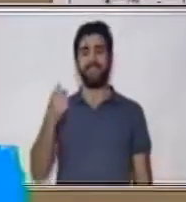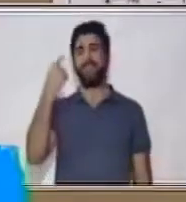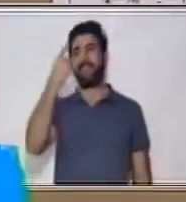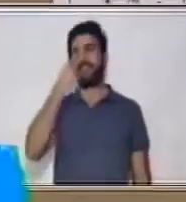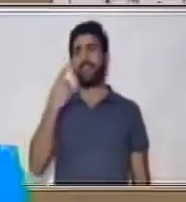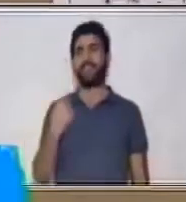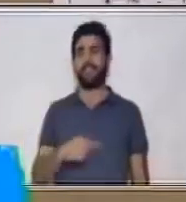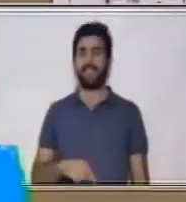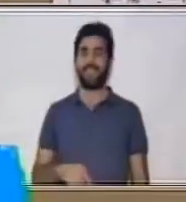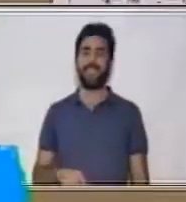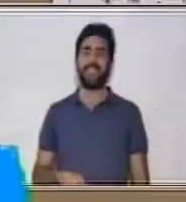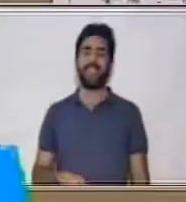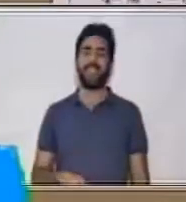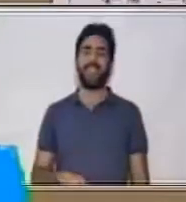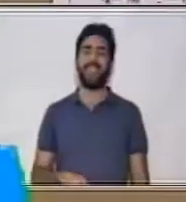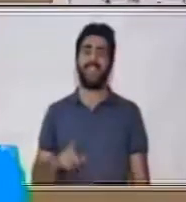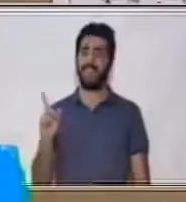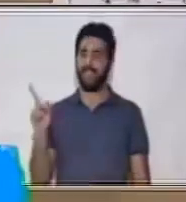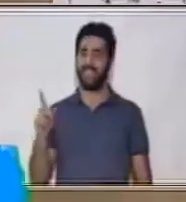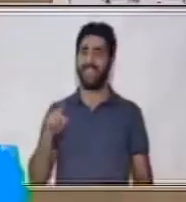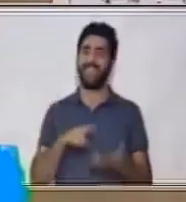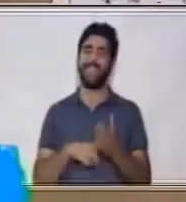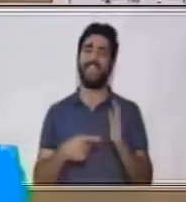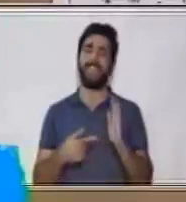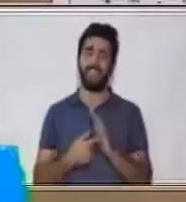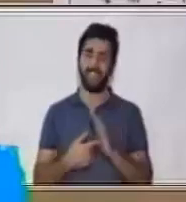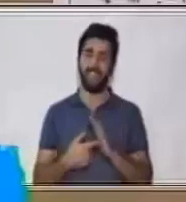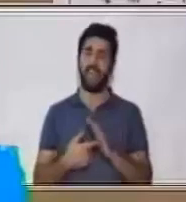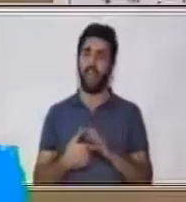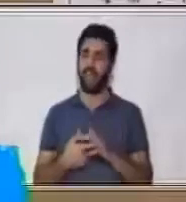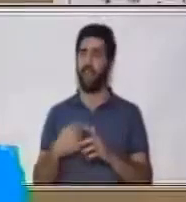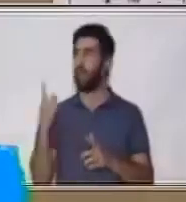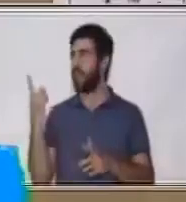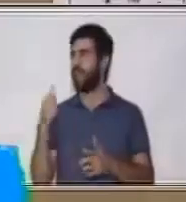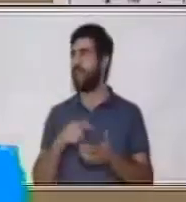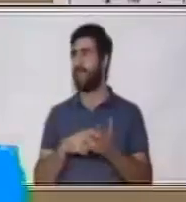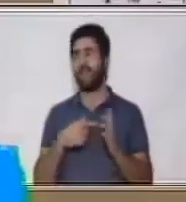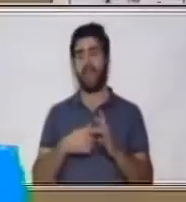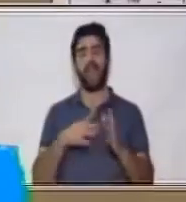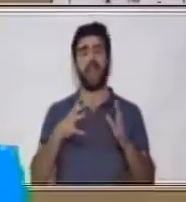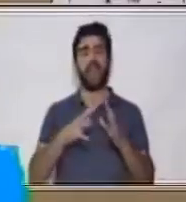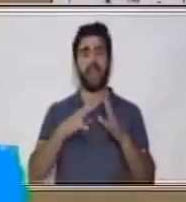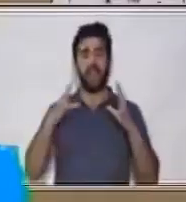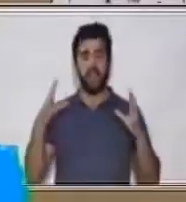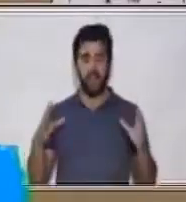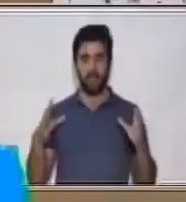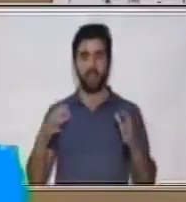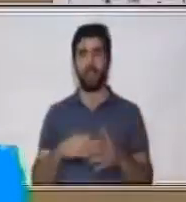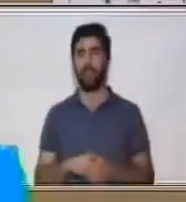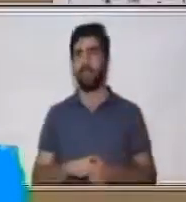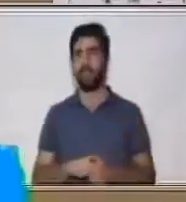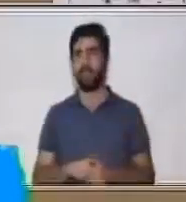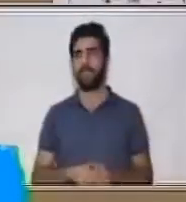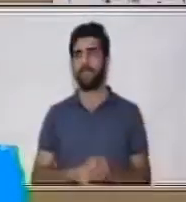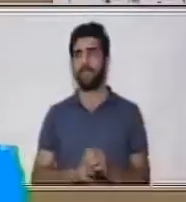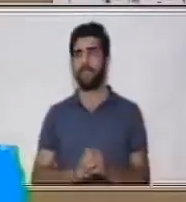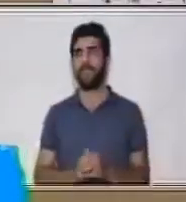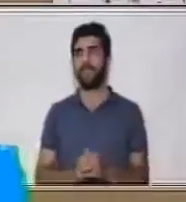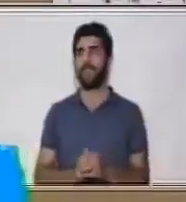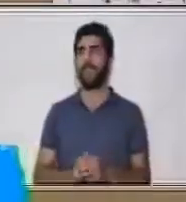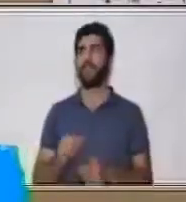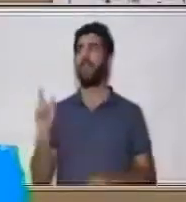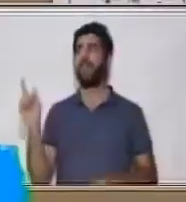que dan un significado de que algo es grande. Y para el